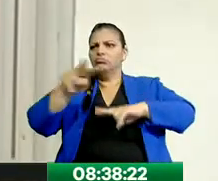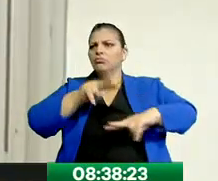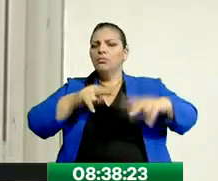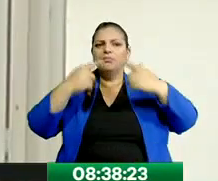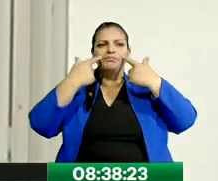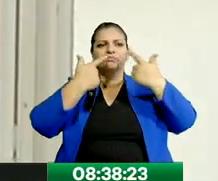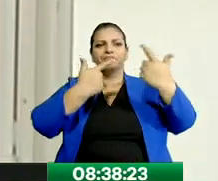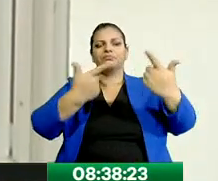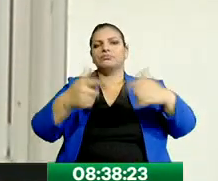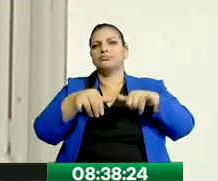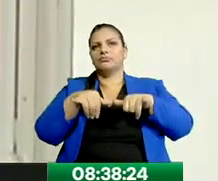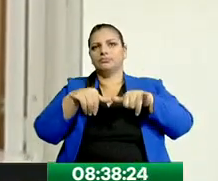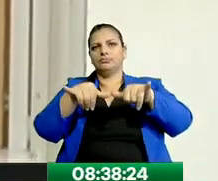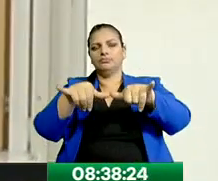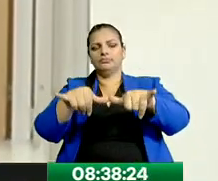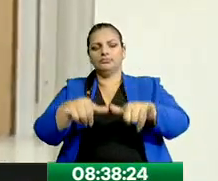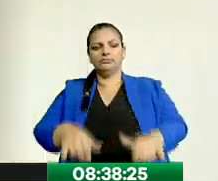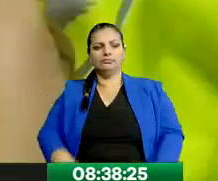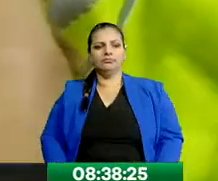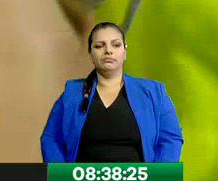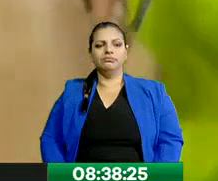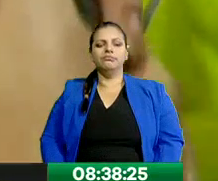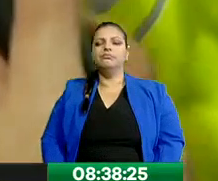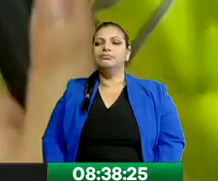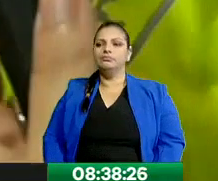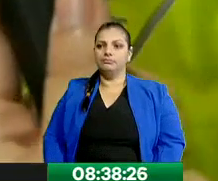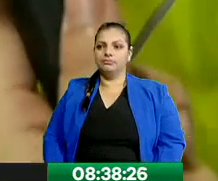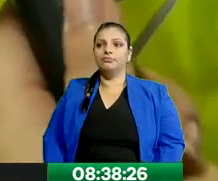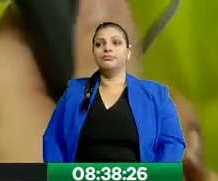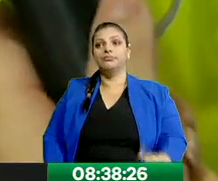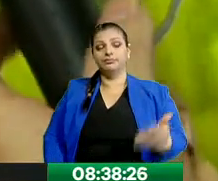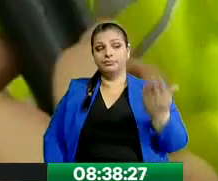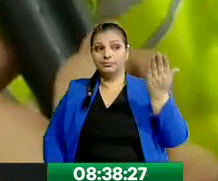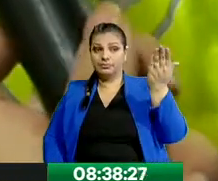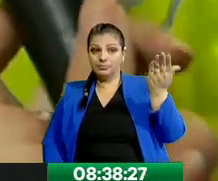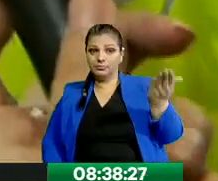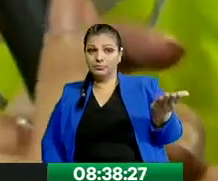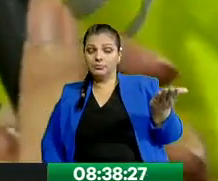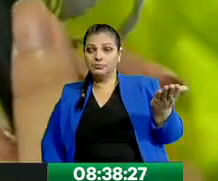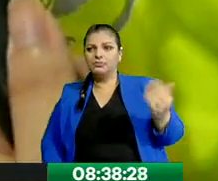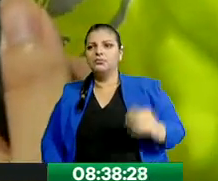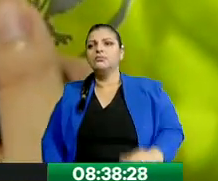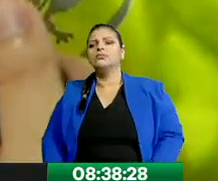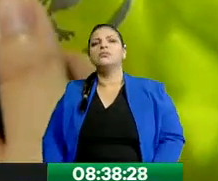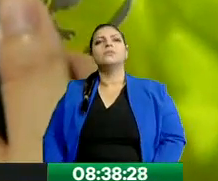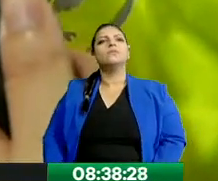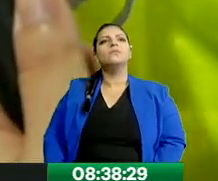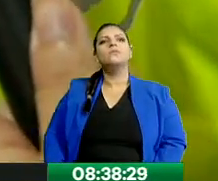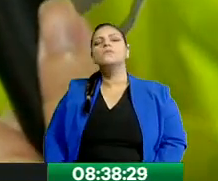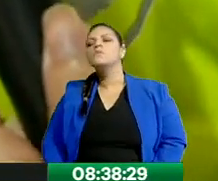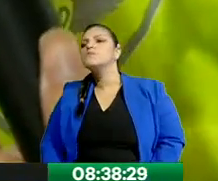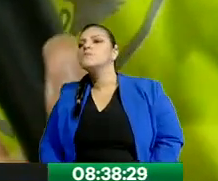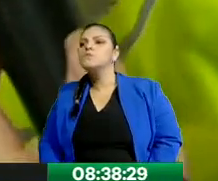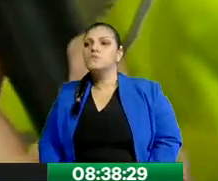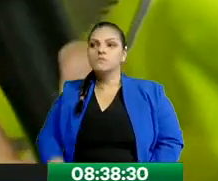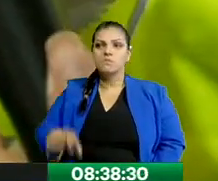del microtráfico. El modus operandi del ciudadano es que vendía en las esquinas del